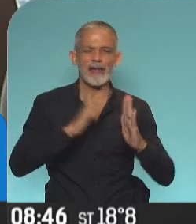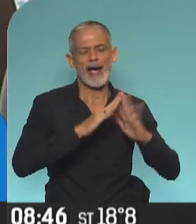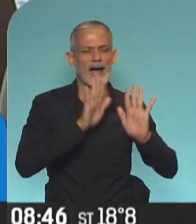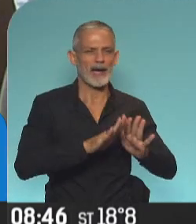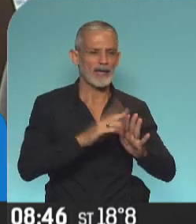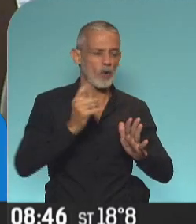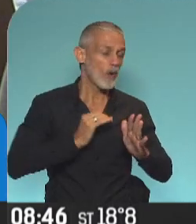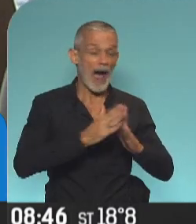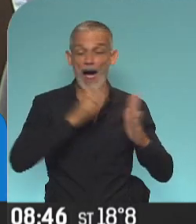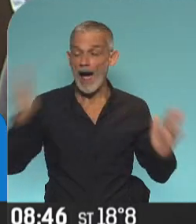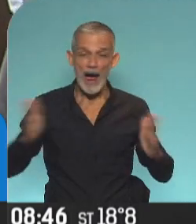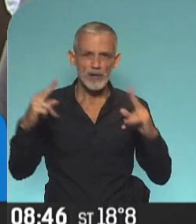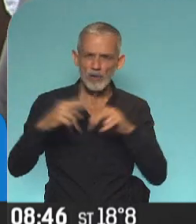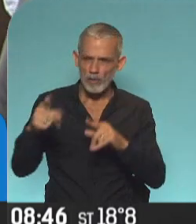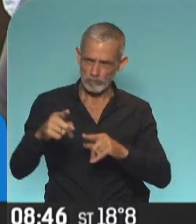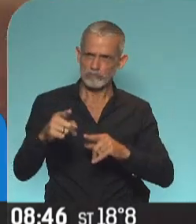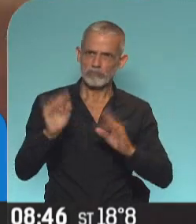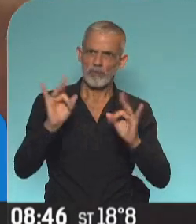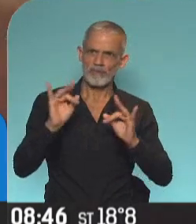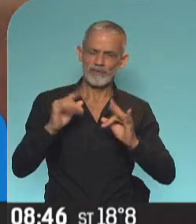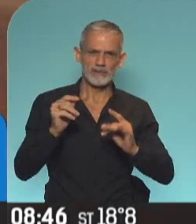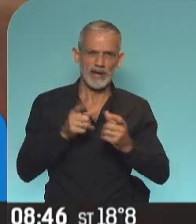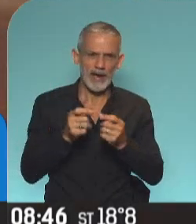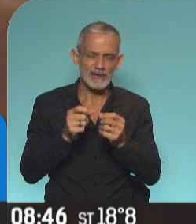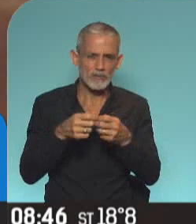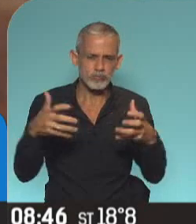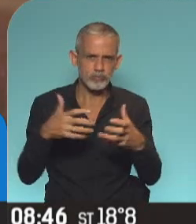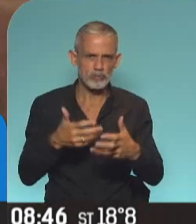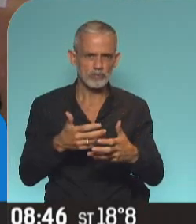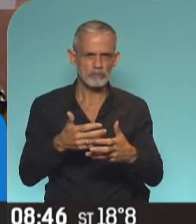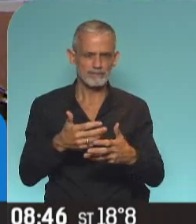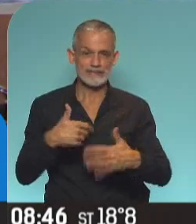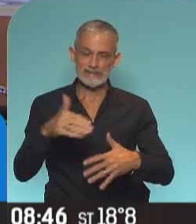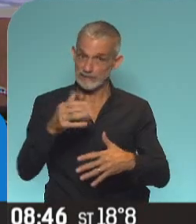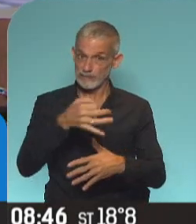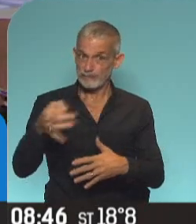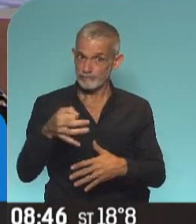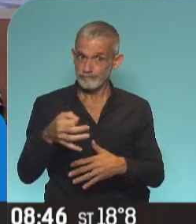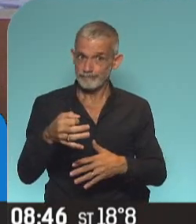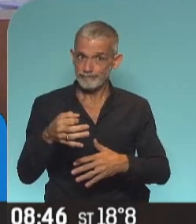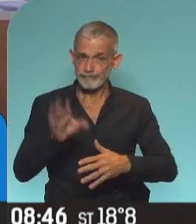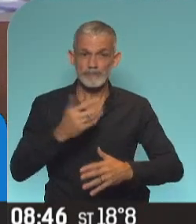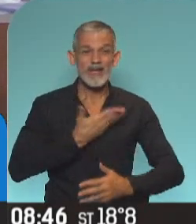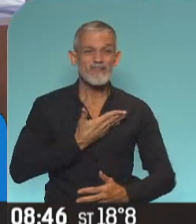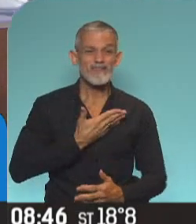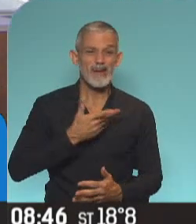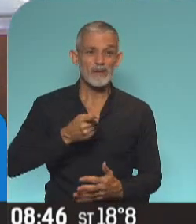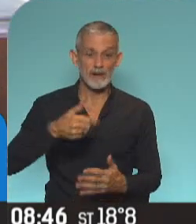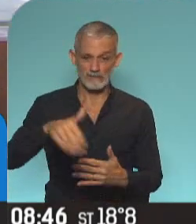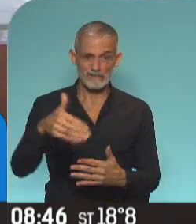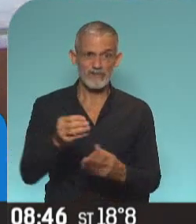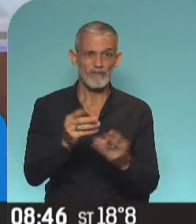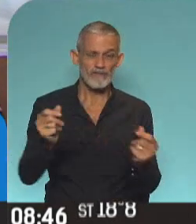tribuna año a verlo al doctor chacón me dice estamos complicados eso eso es así de resident a dos adelantados en febrero casi termina el año dijimos